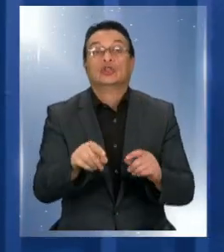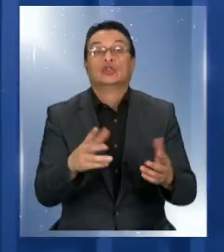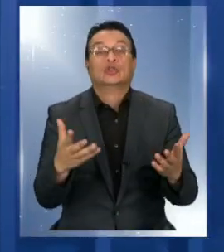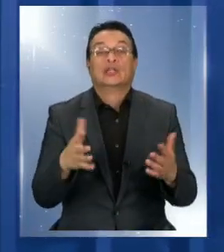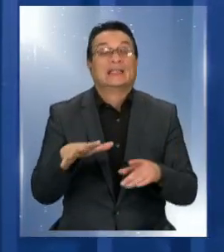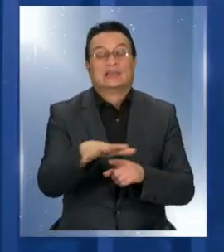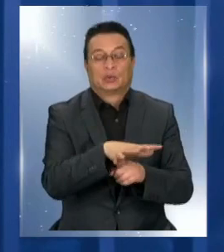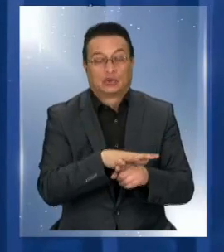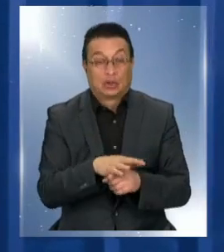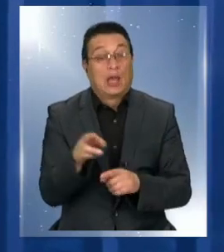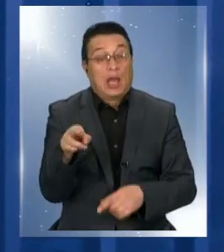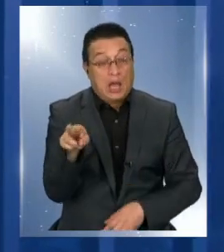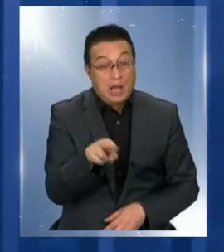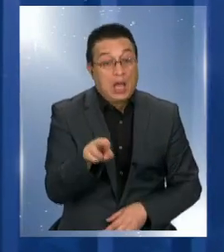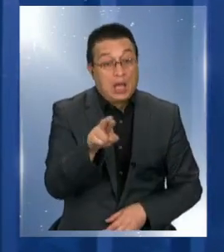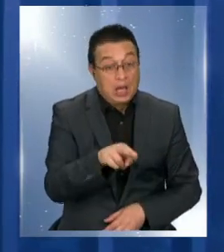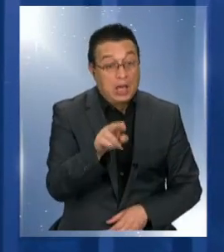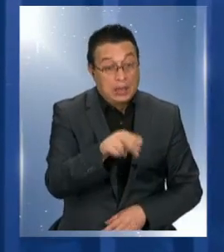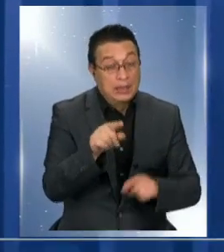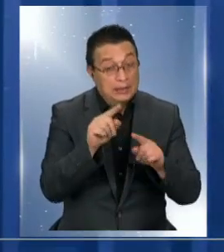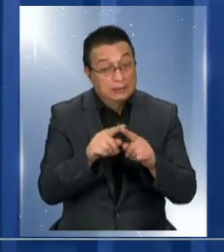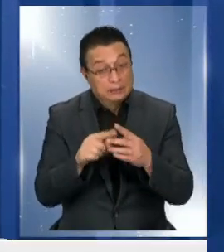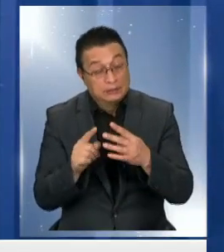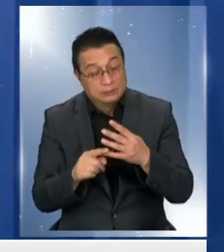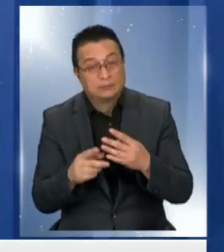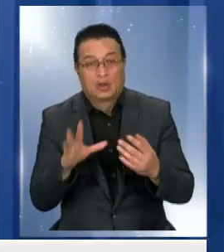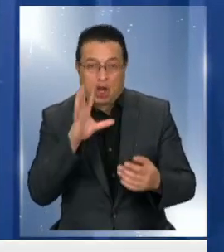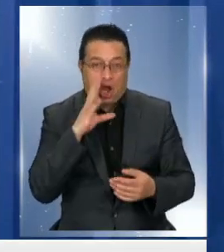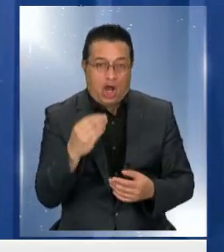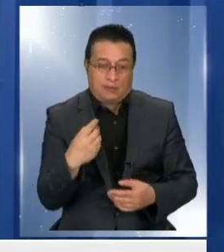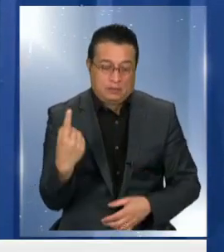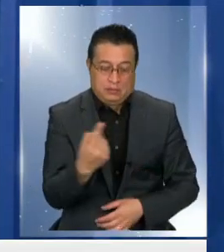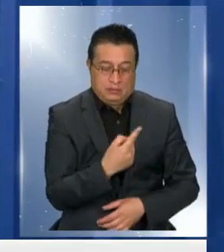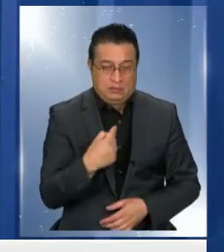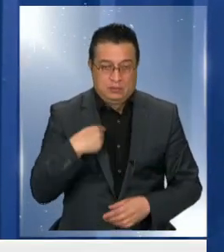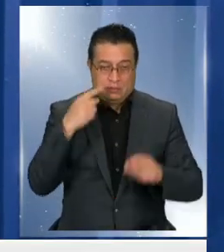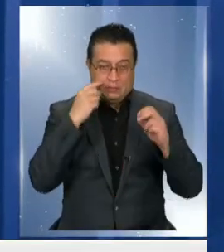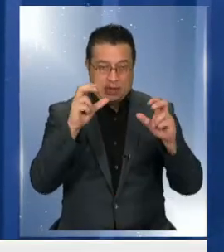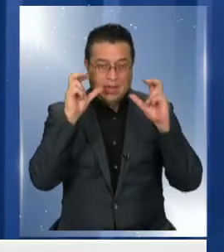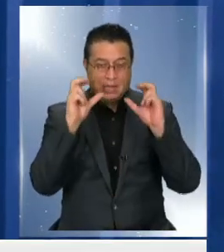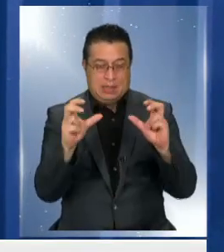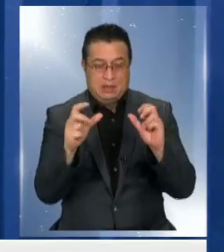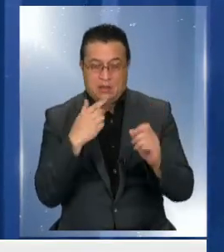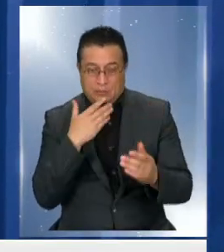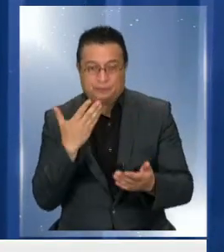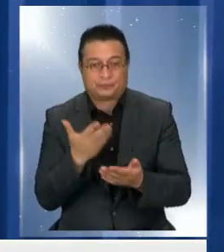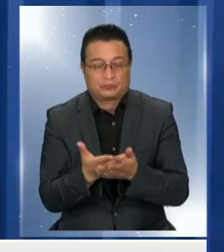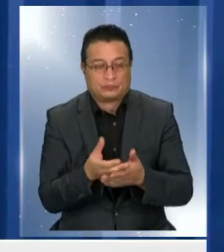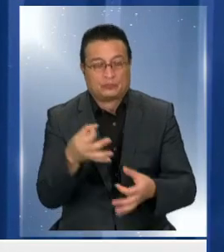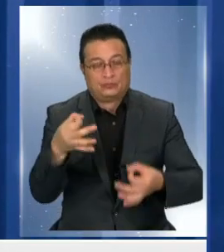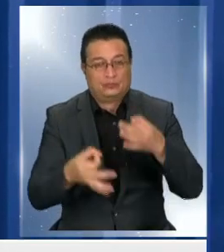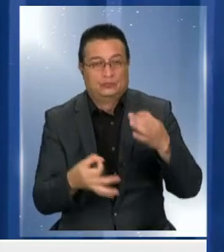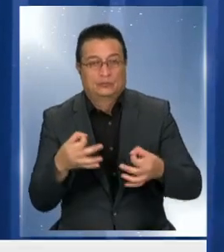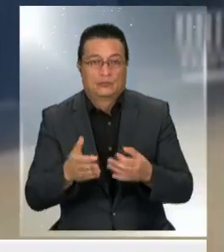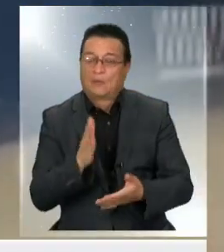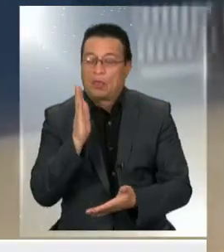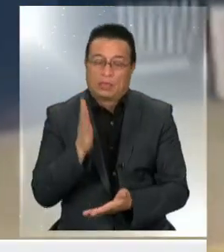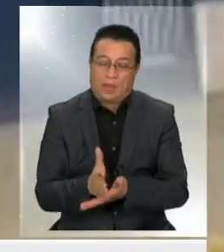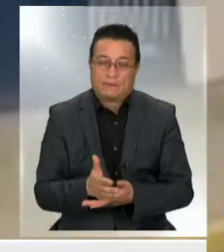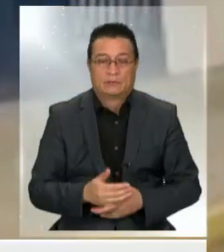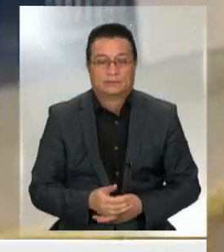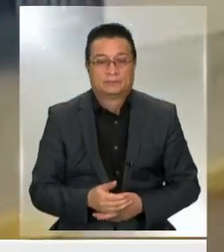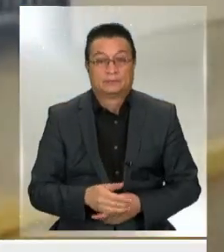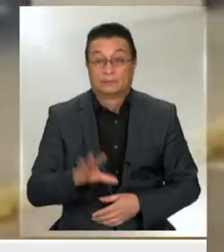cada vez que existan este tipo de casos, por supuesto, nosotros vamos a estar muy atentos a presentar las acciones judiciales que correspondan.